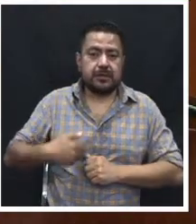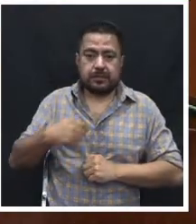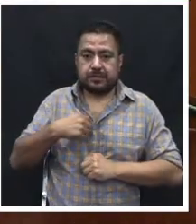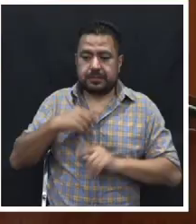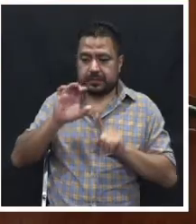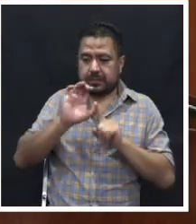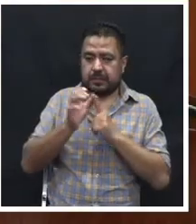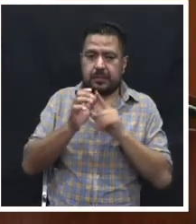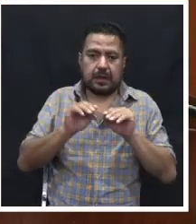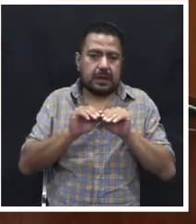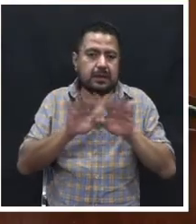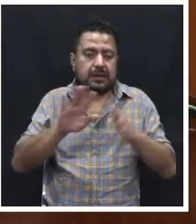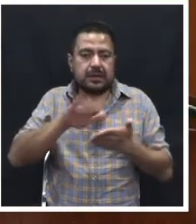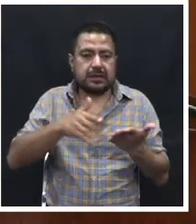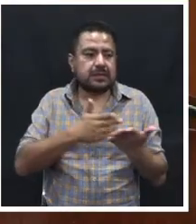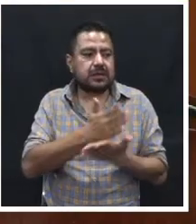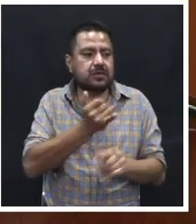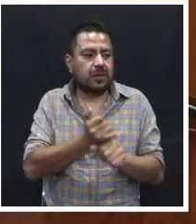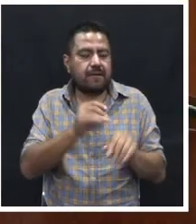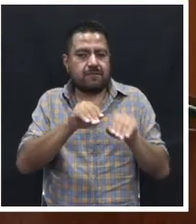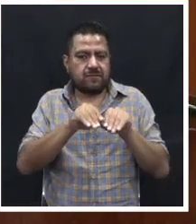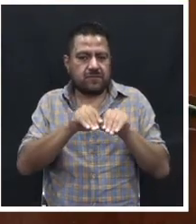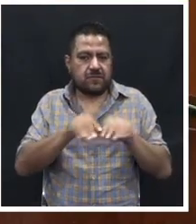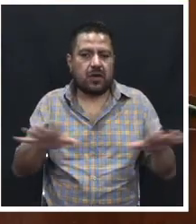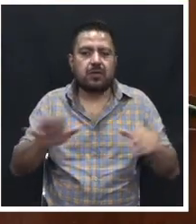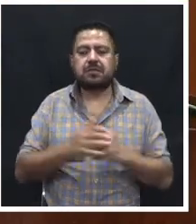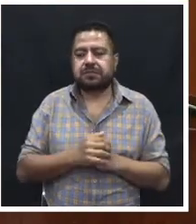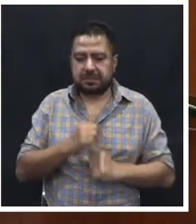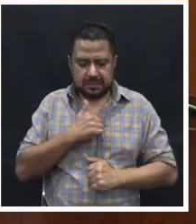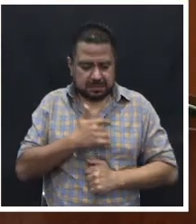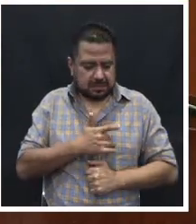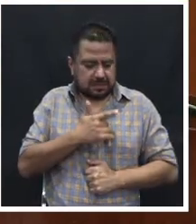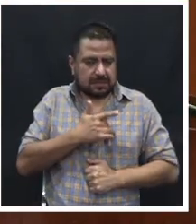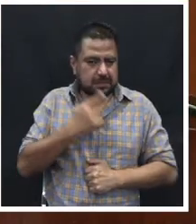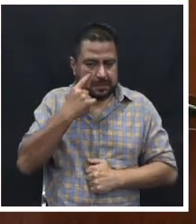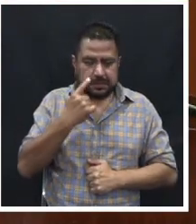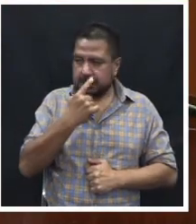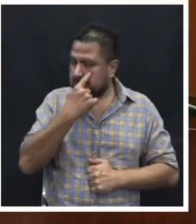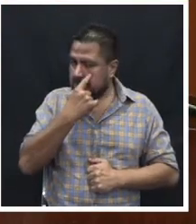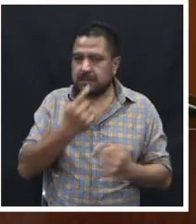de Transparencia y Acceso a la Información, me parece que es necesario